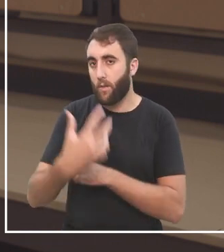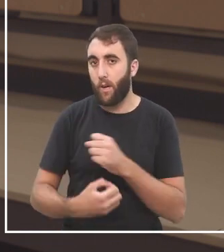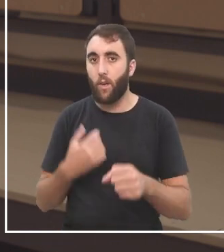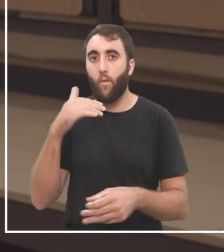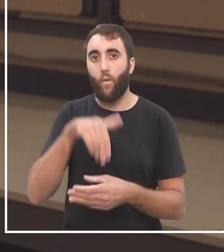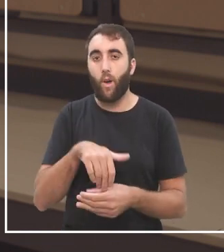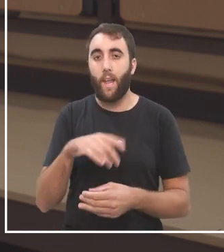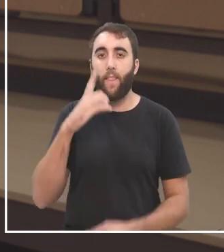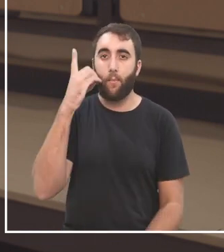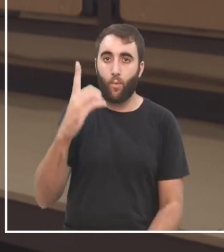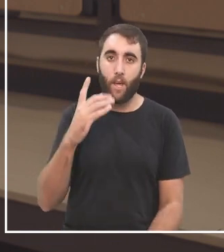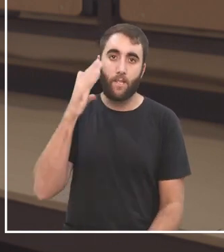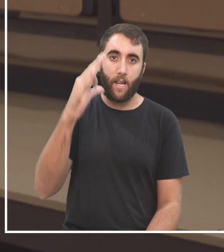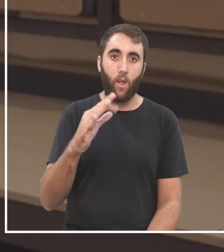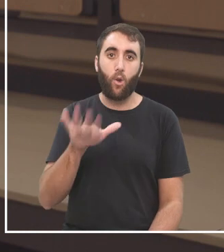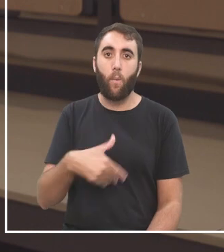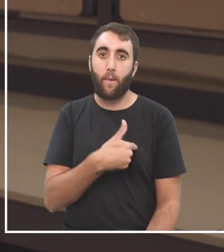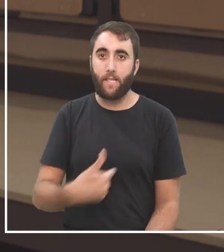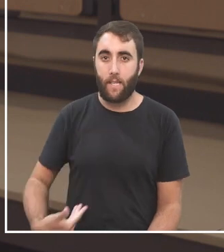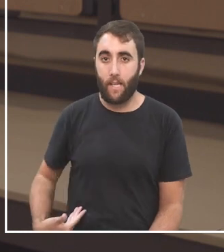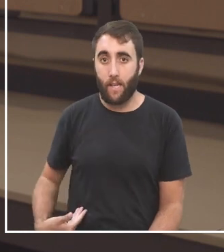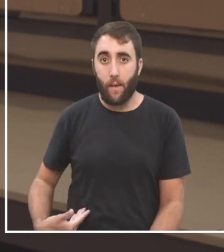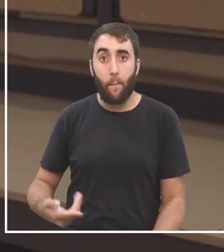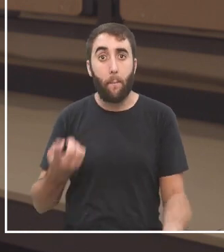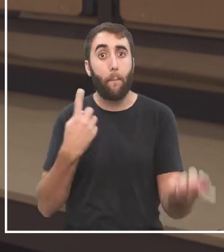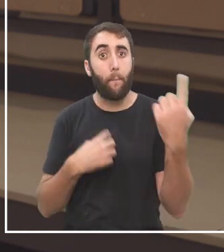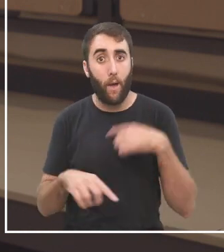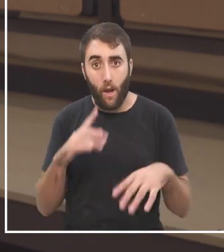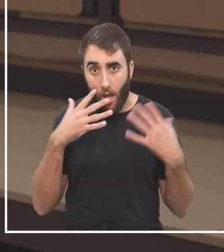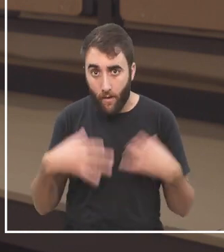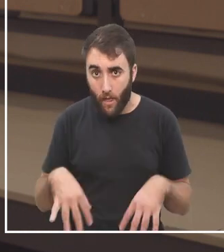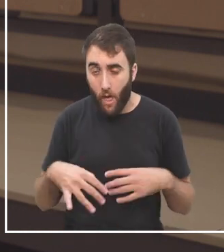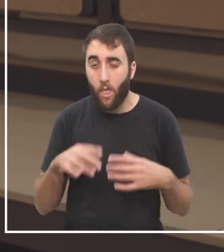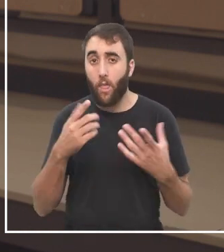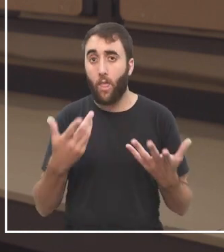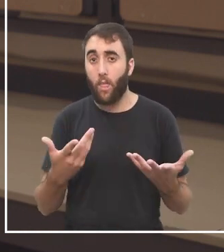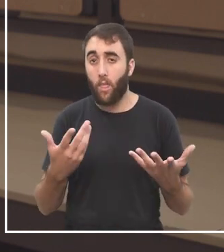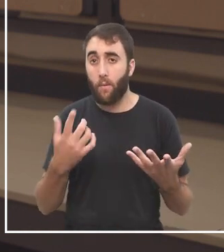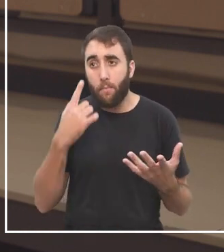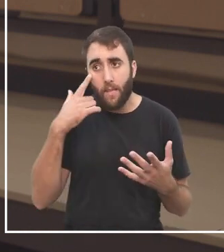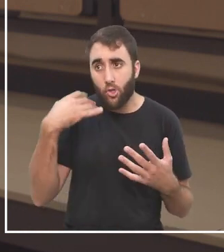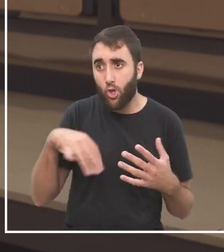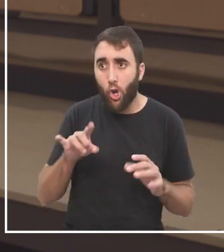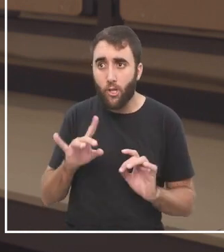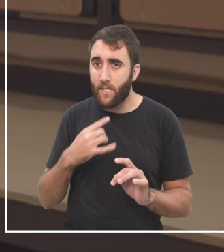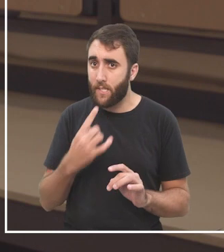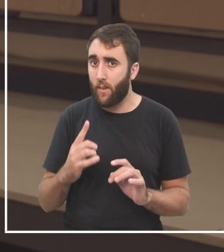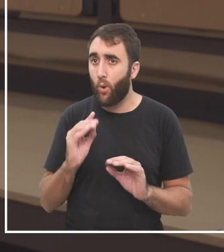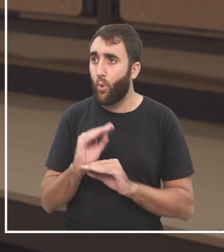representantes de las administraciones públicas, y sin embargo parece que ese tipo